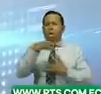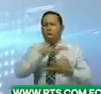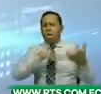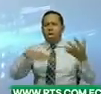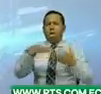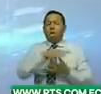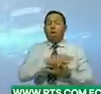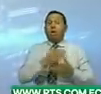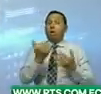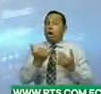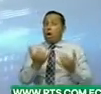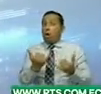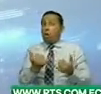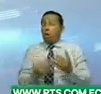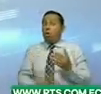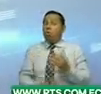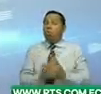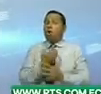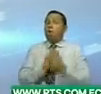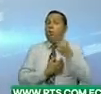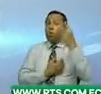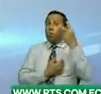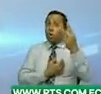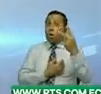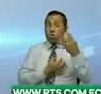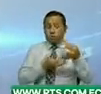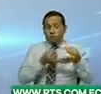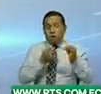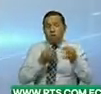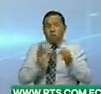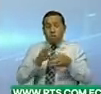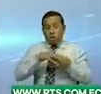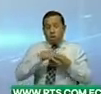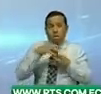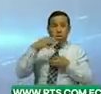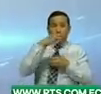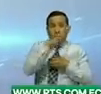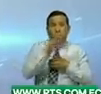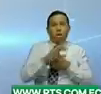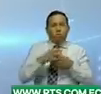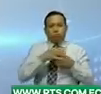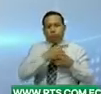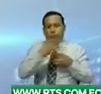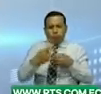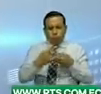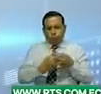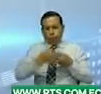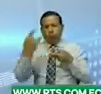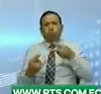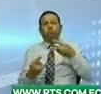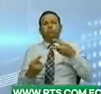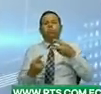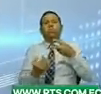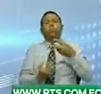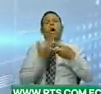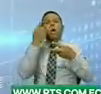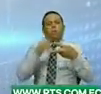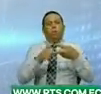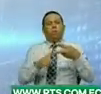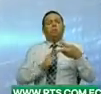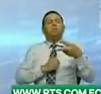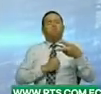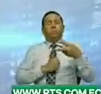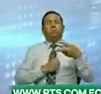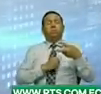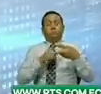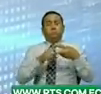la nueva variante del Reino Unido de SARS-CoV-2 y actualmente nosotros estamos en coordinación